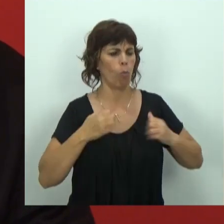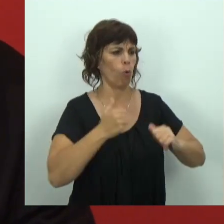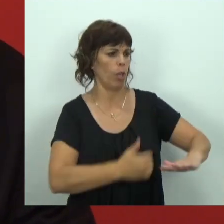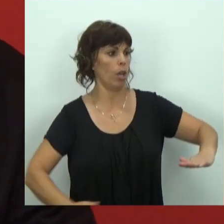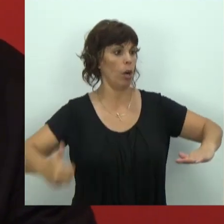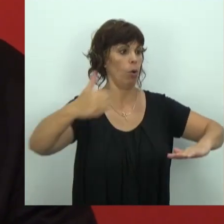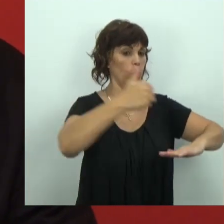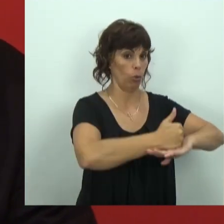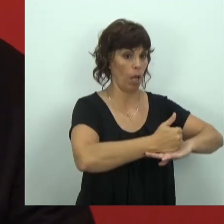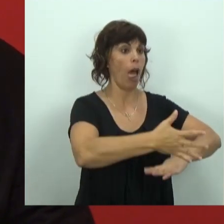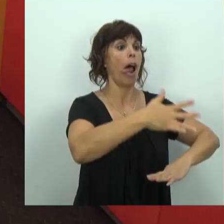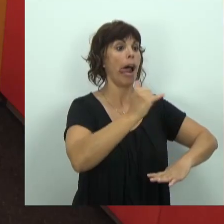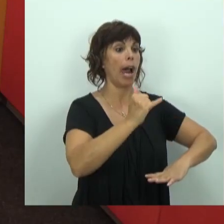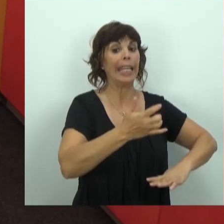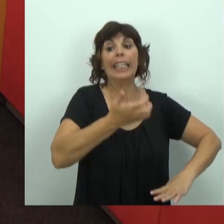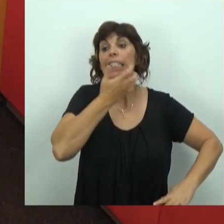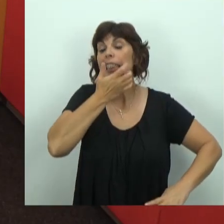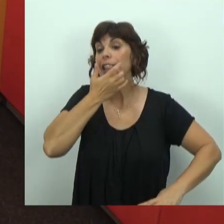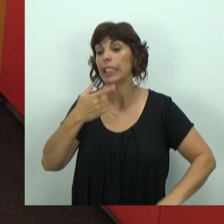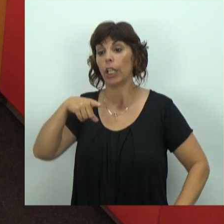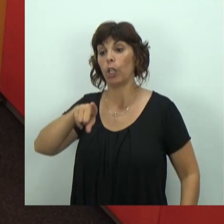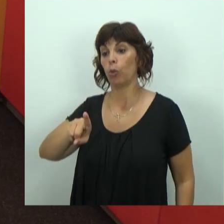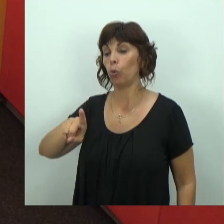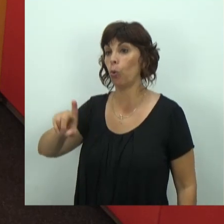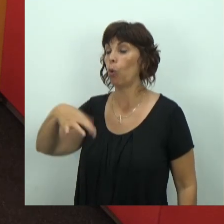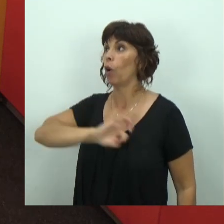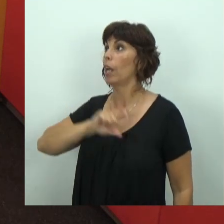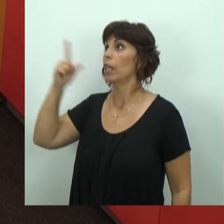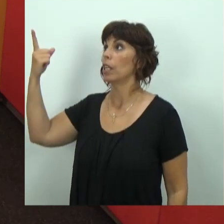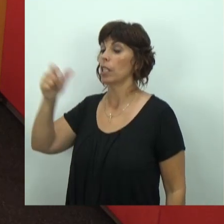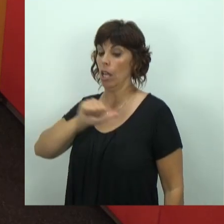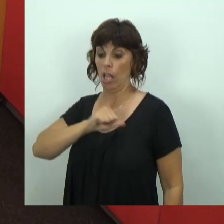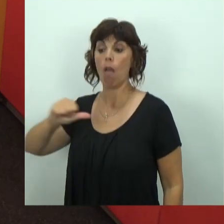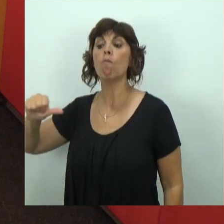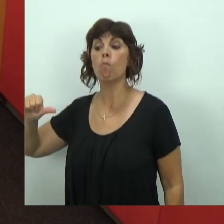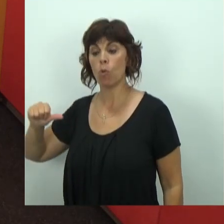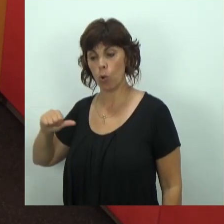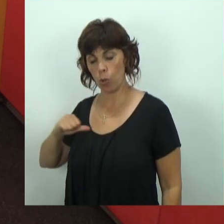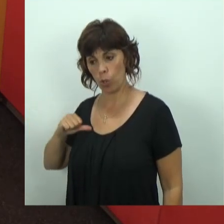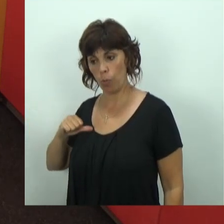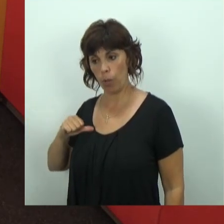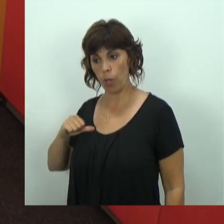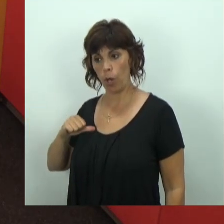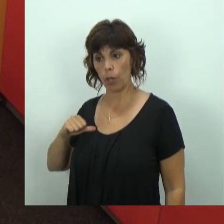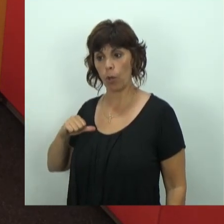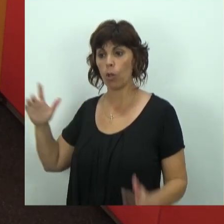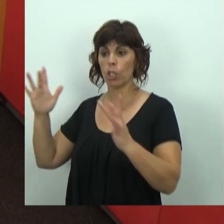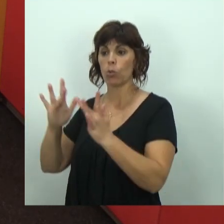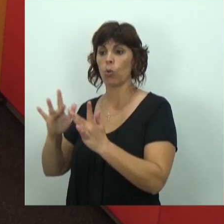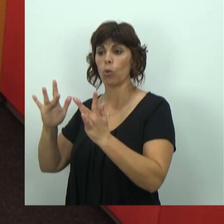autoridad como tienes intimidad y conocimiento en la soledad con el Señor.